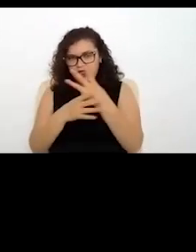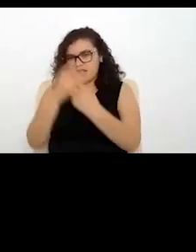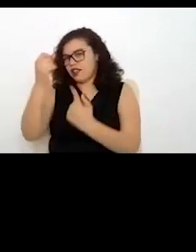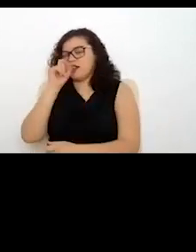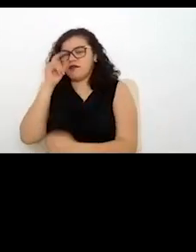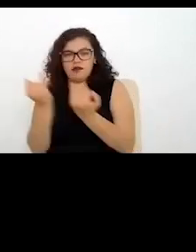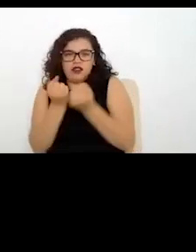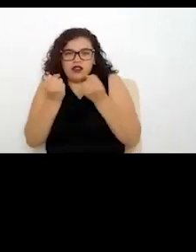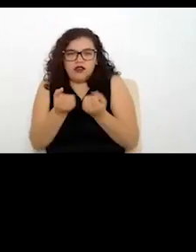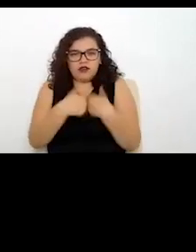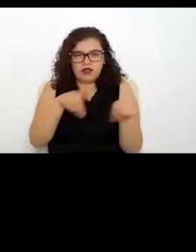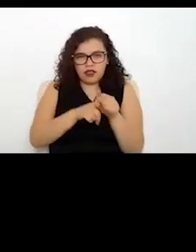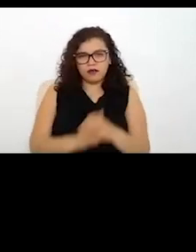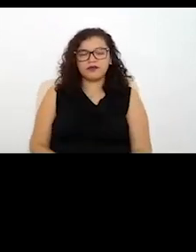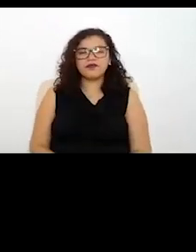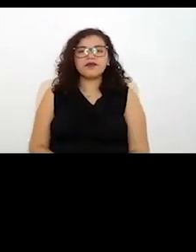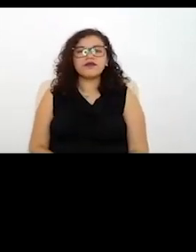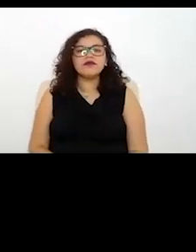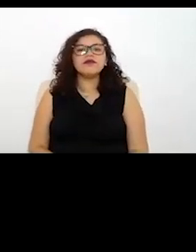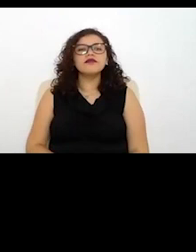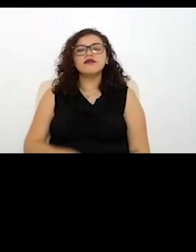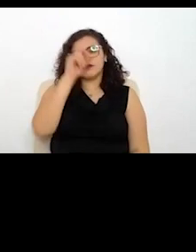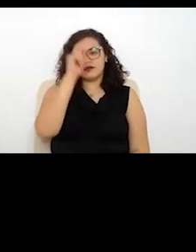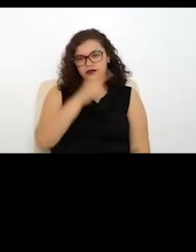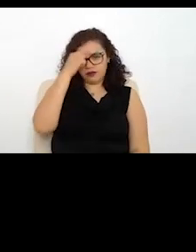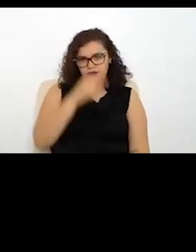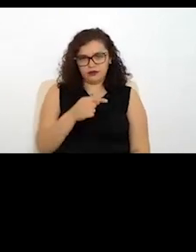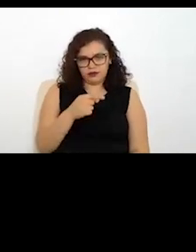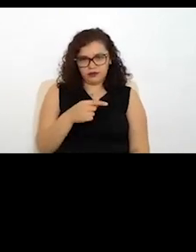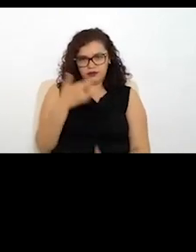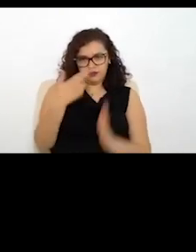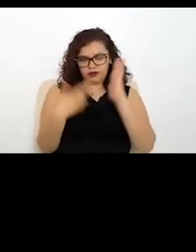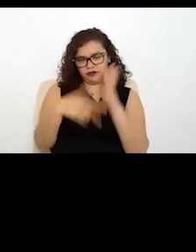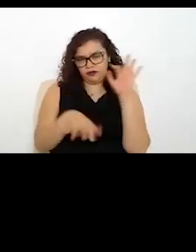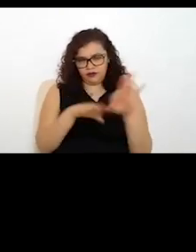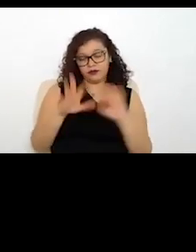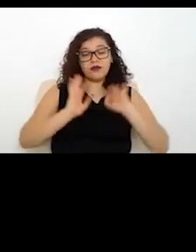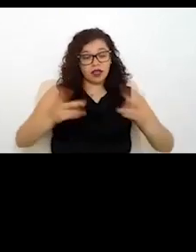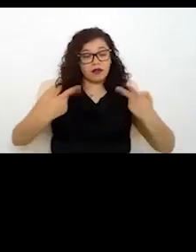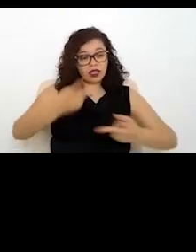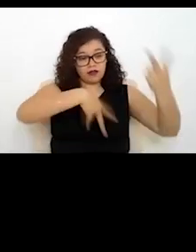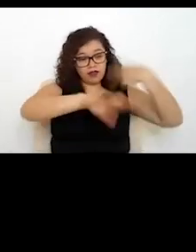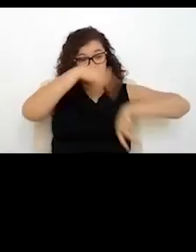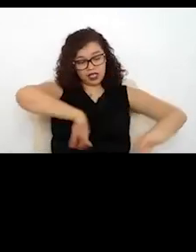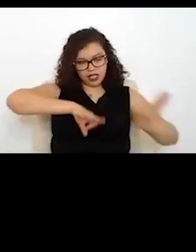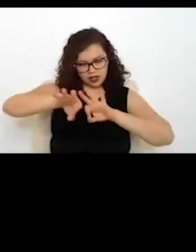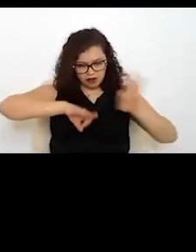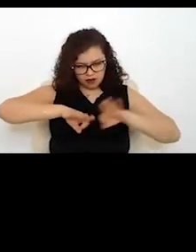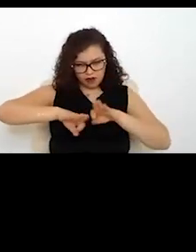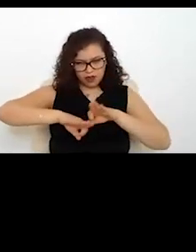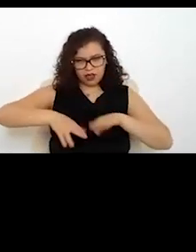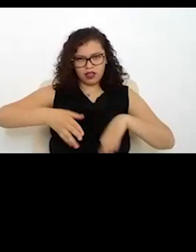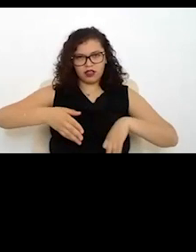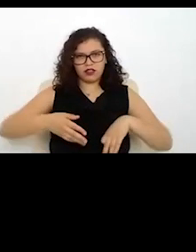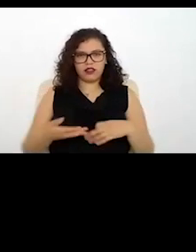Social. Y finalmente hablamos de las herramientas de trabajo. En el momento en que ya tenemos a una persona que está laborando con nosotros o somos una persona que está laborando